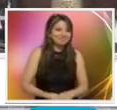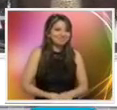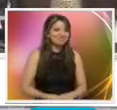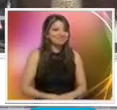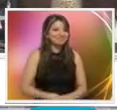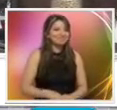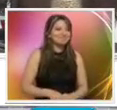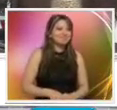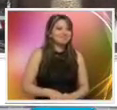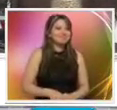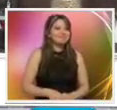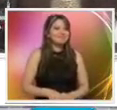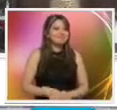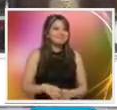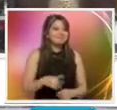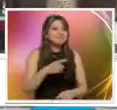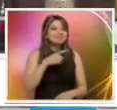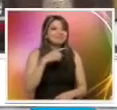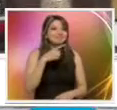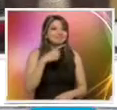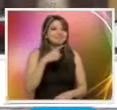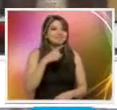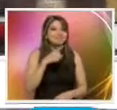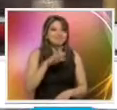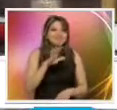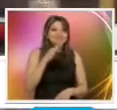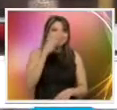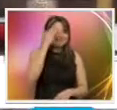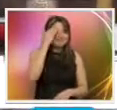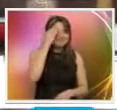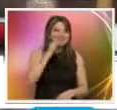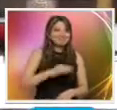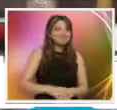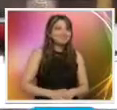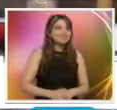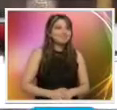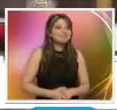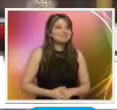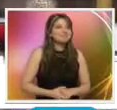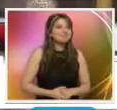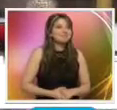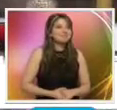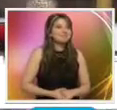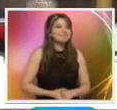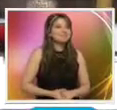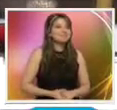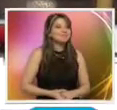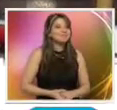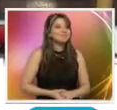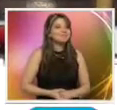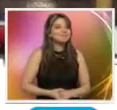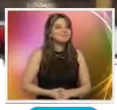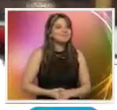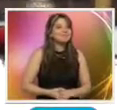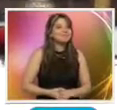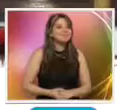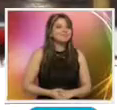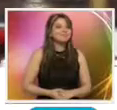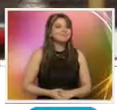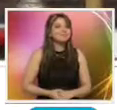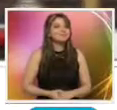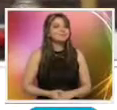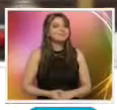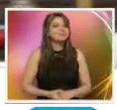rico! Pues Esta de es una verdad. manera muy sencilla de preparar la chimichanga. Oye, para todas de verdad las amas de casa que pues están de vacaciones, ¿no? Con los Sí, que niños que